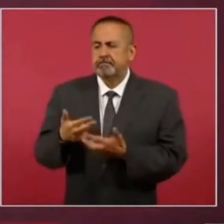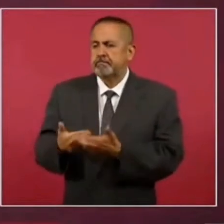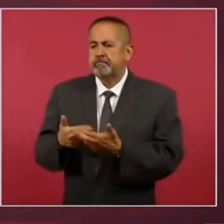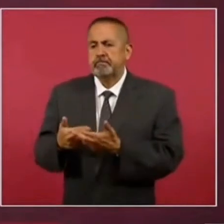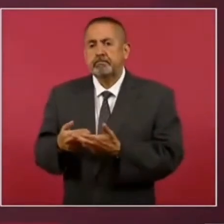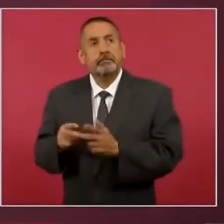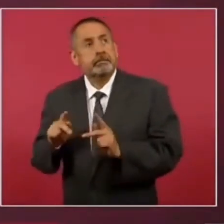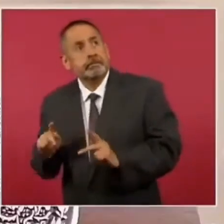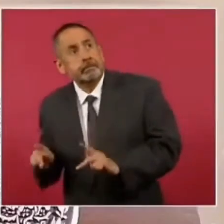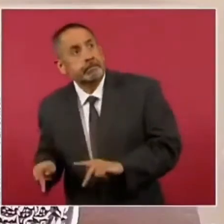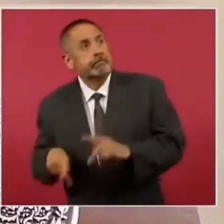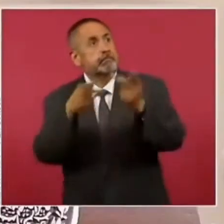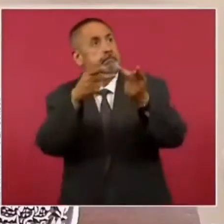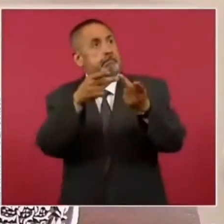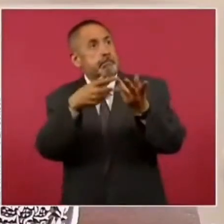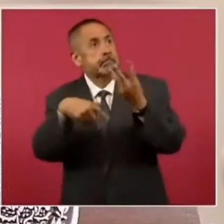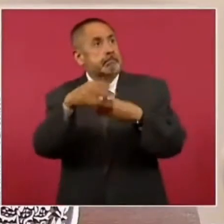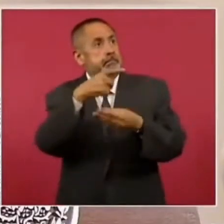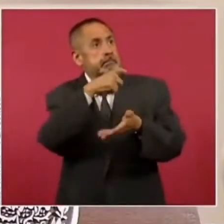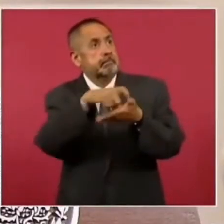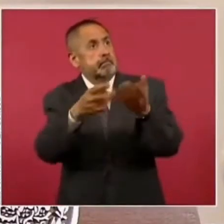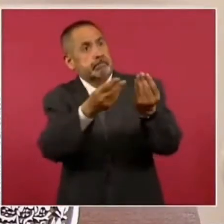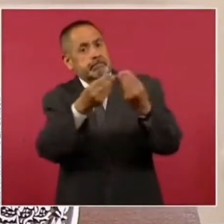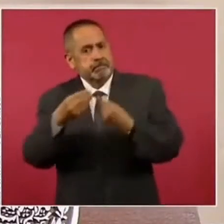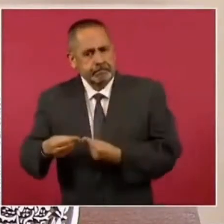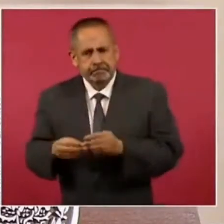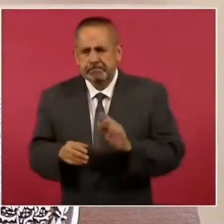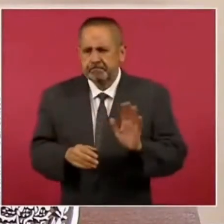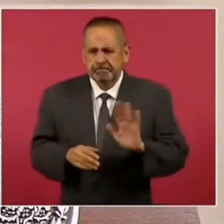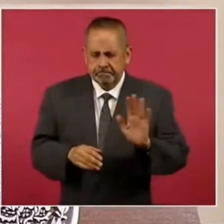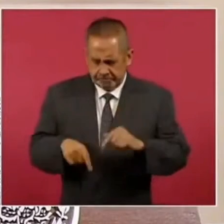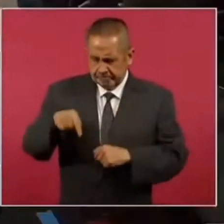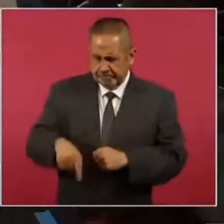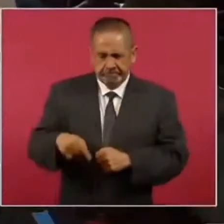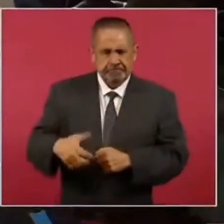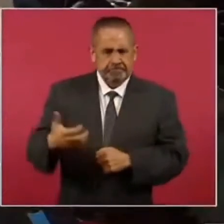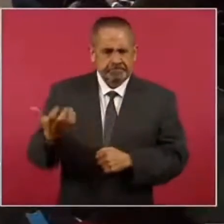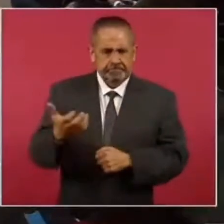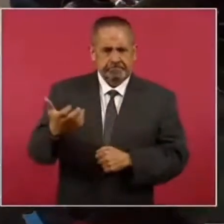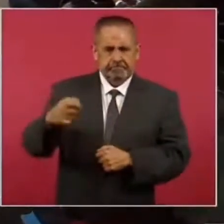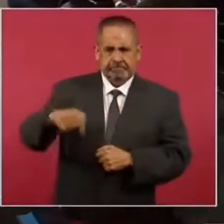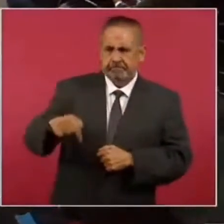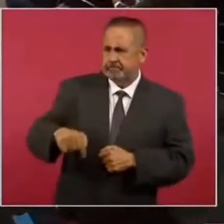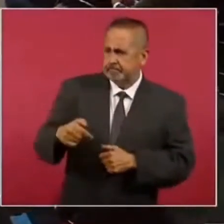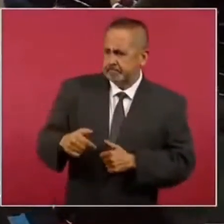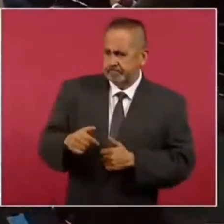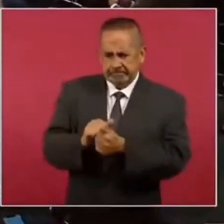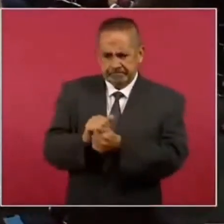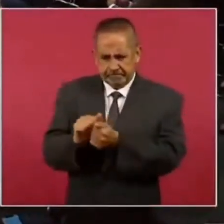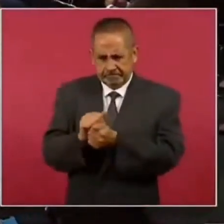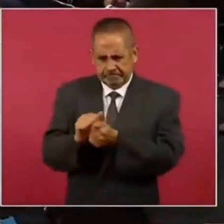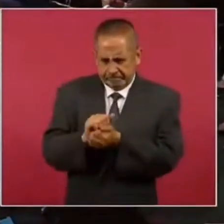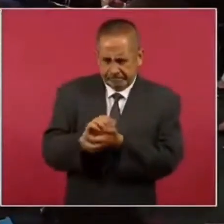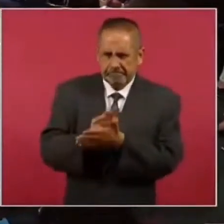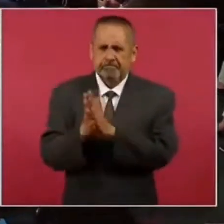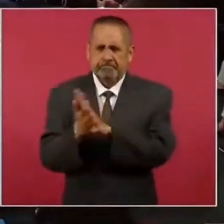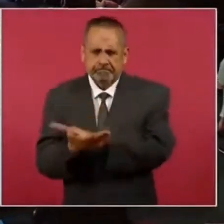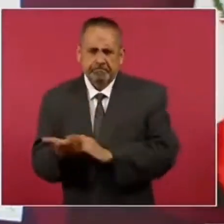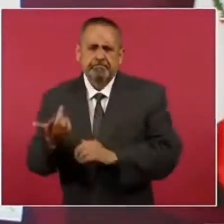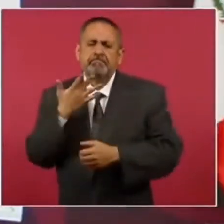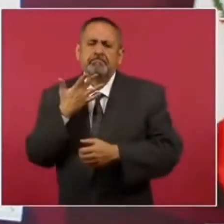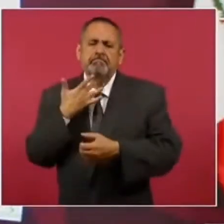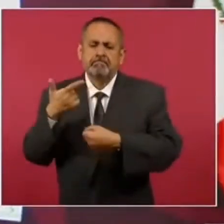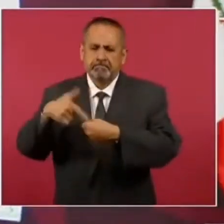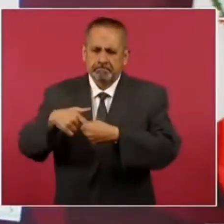vender crudo, sino procesarlo. Por eso la rehabilitación de las